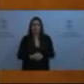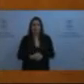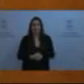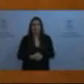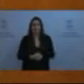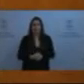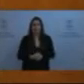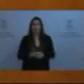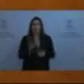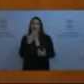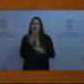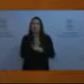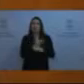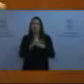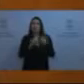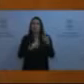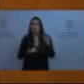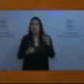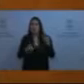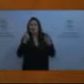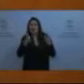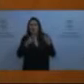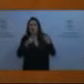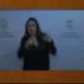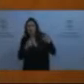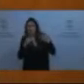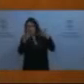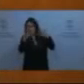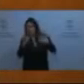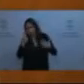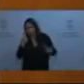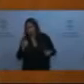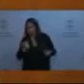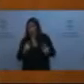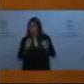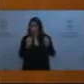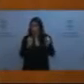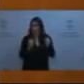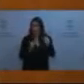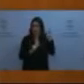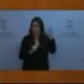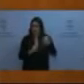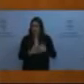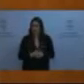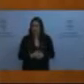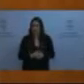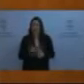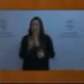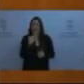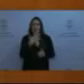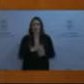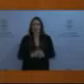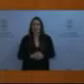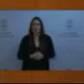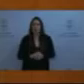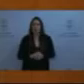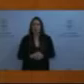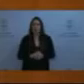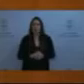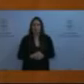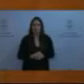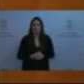a poner tres ejemplos, voy a ver si me da tiempo a ponerle 5 u 8 ejemplos. Mire, voy a empezar con uno. Por ejemplo, ¿a quién